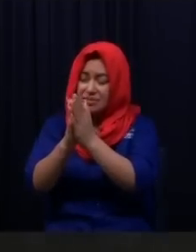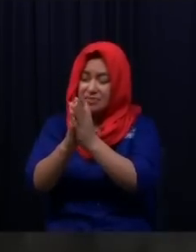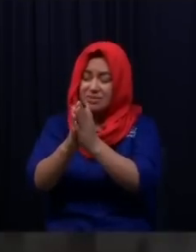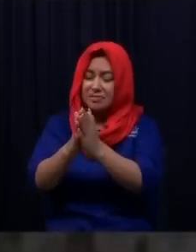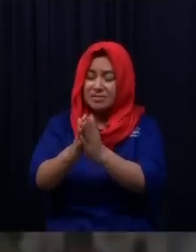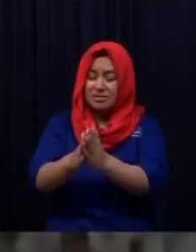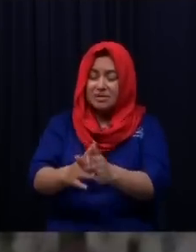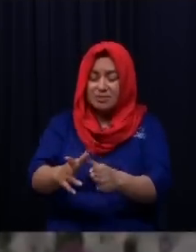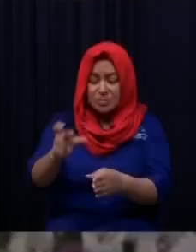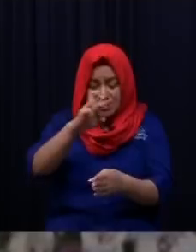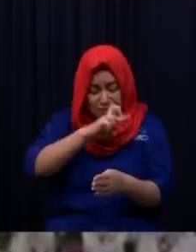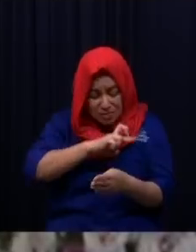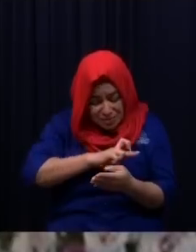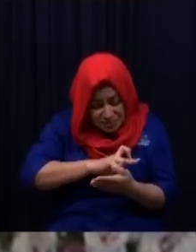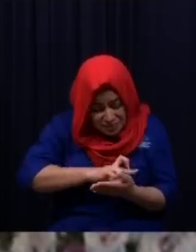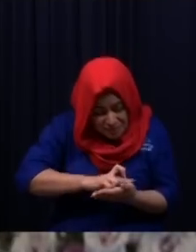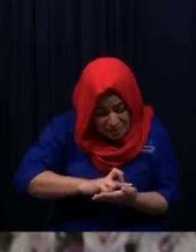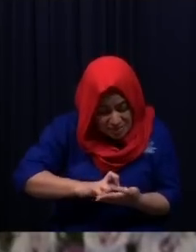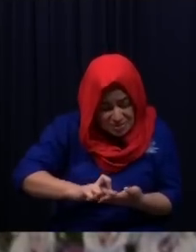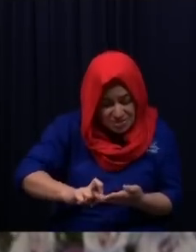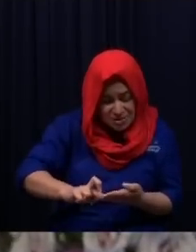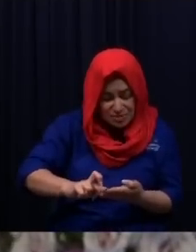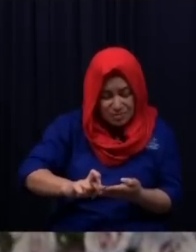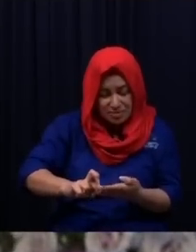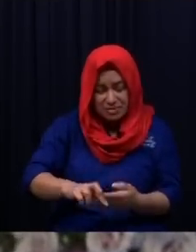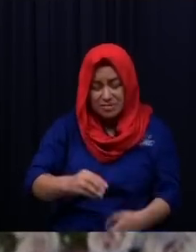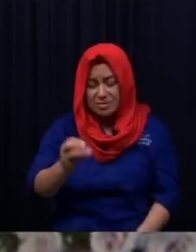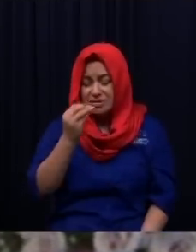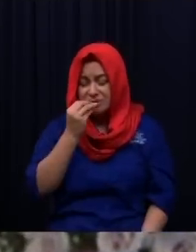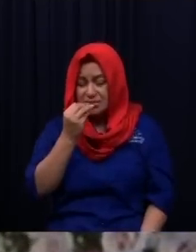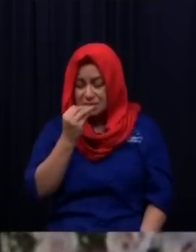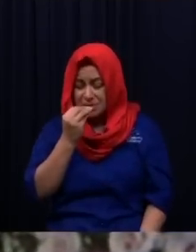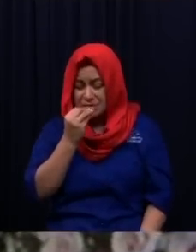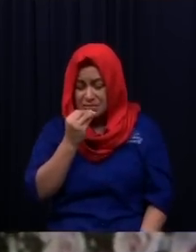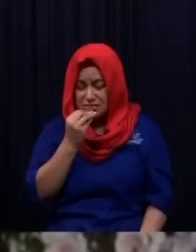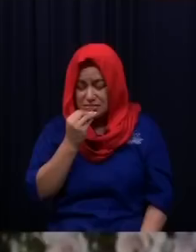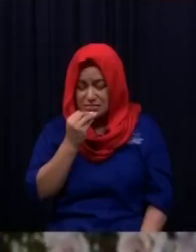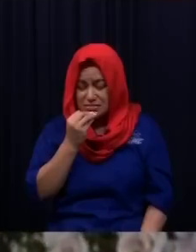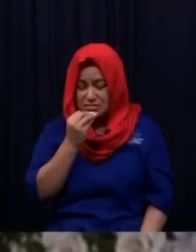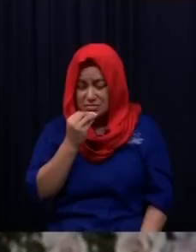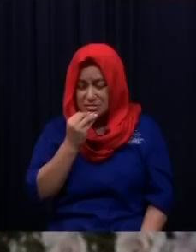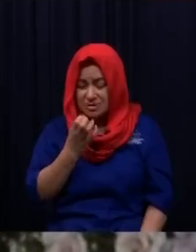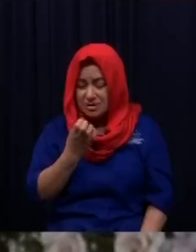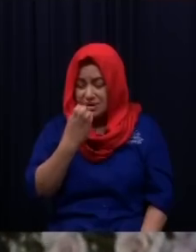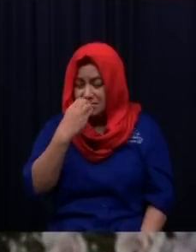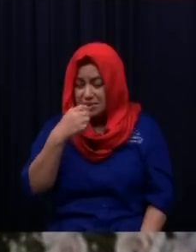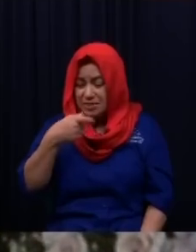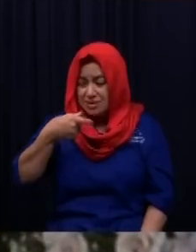estos alimentos espirituales, el pan y el vino, en el nombre de Jesús.